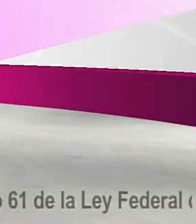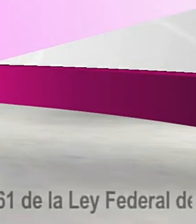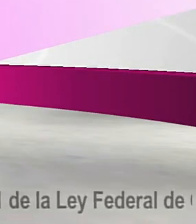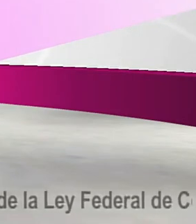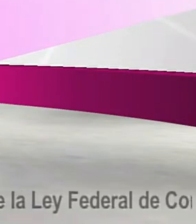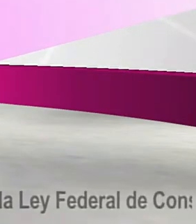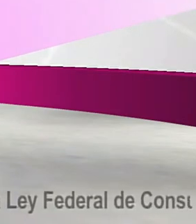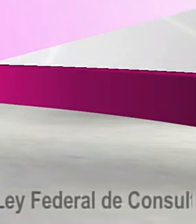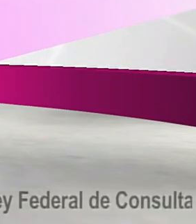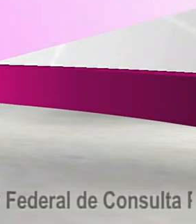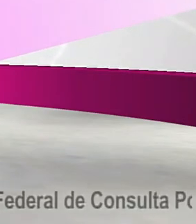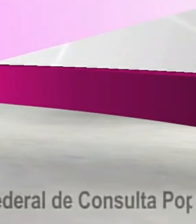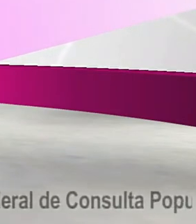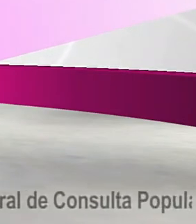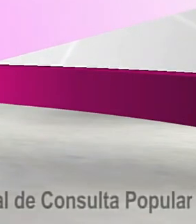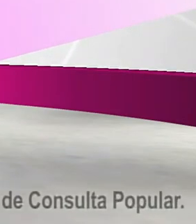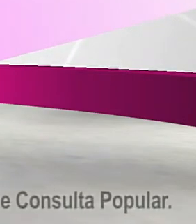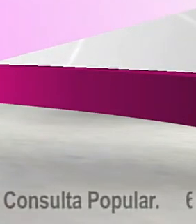a